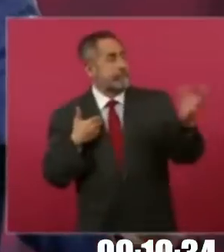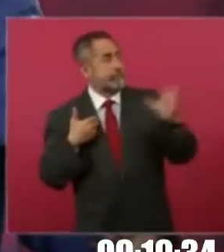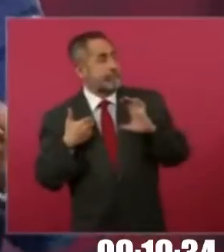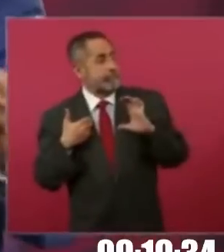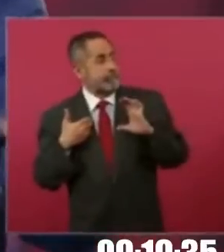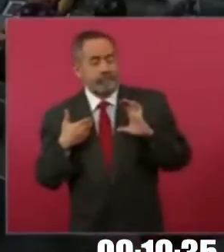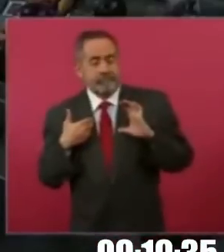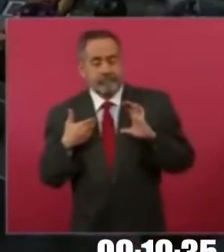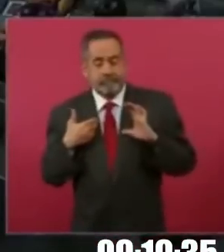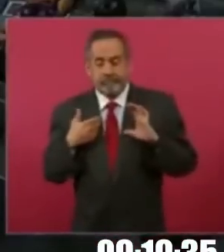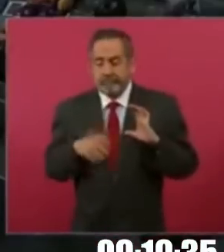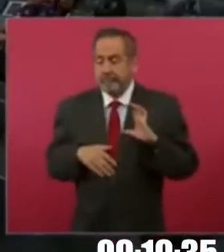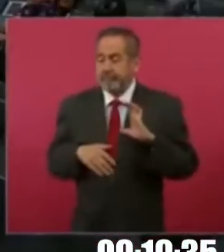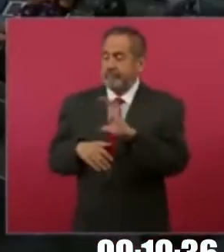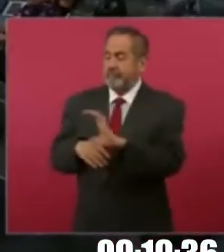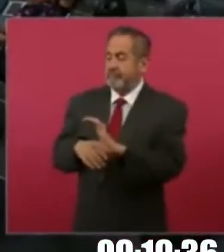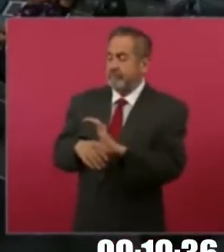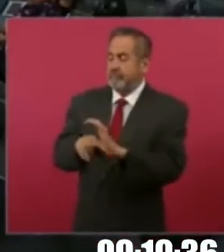analiza